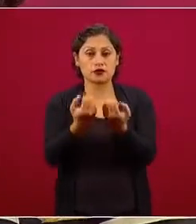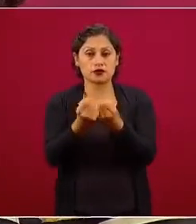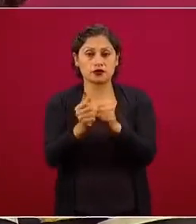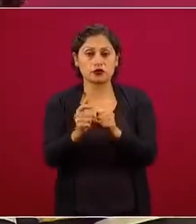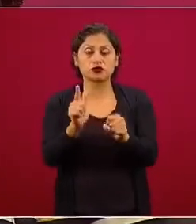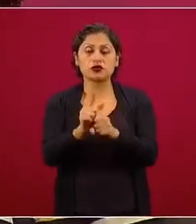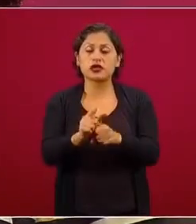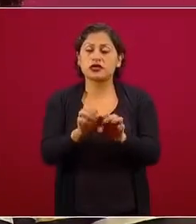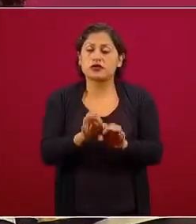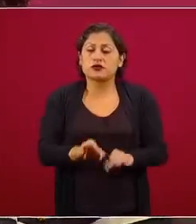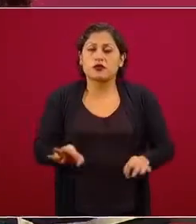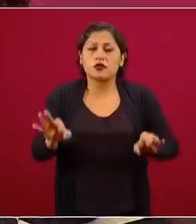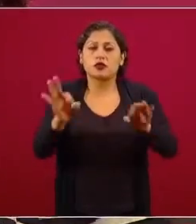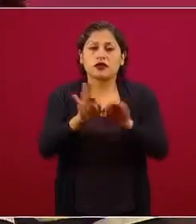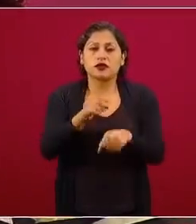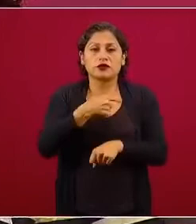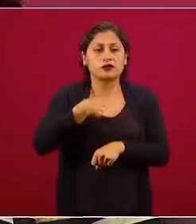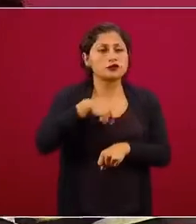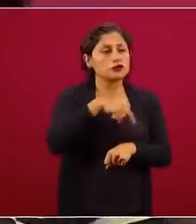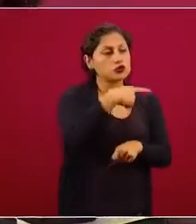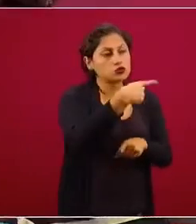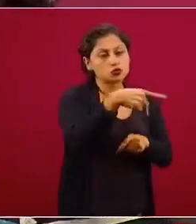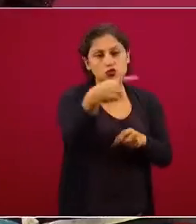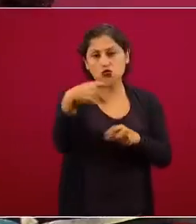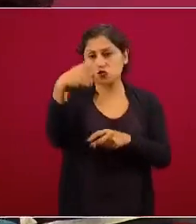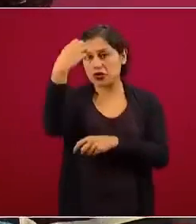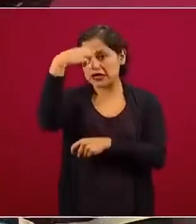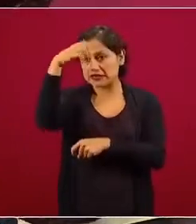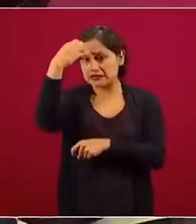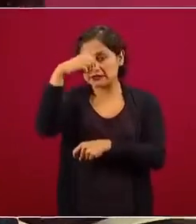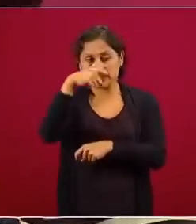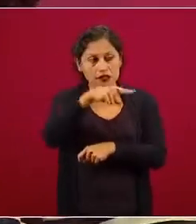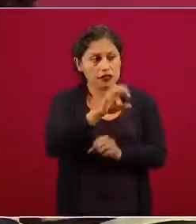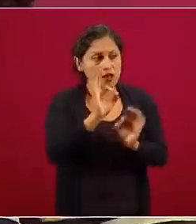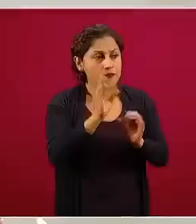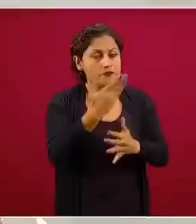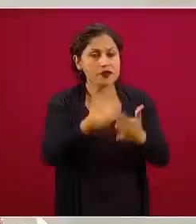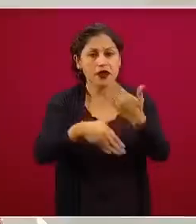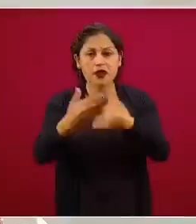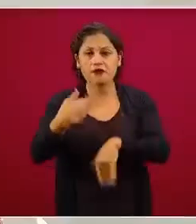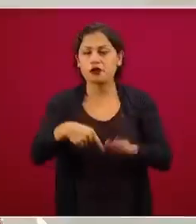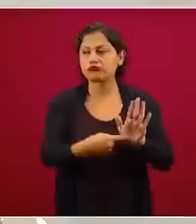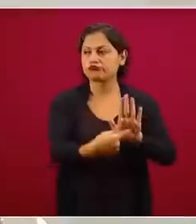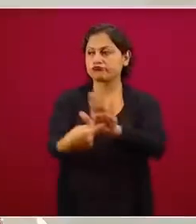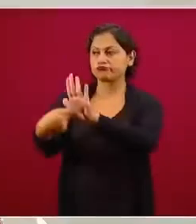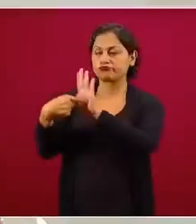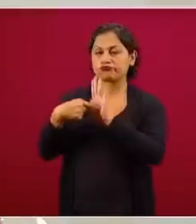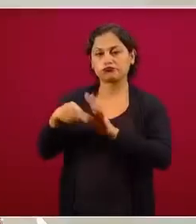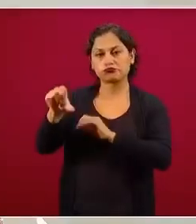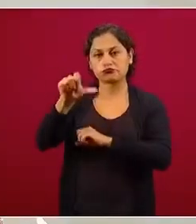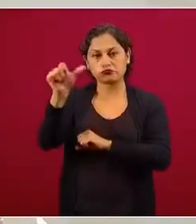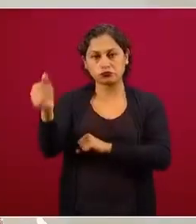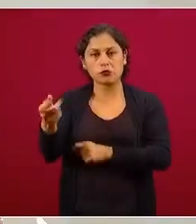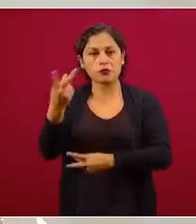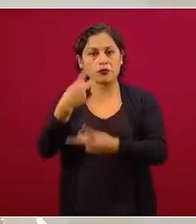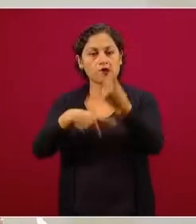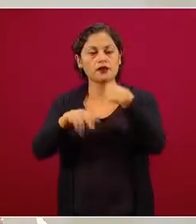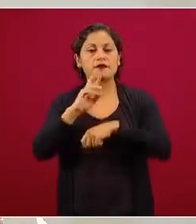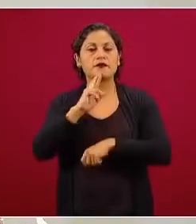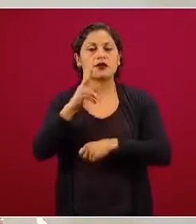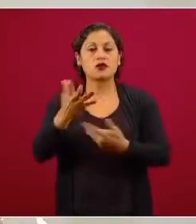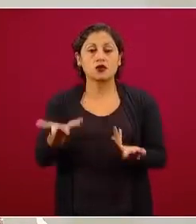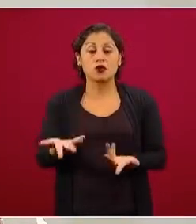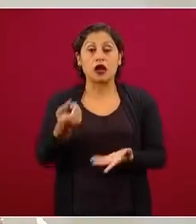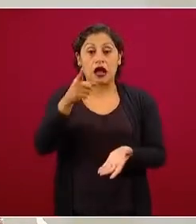todas aquellas experiencias que han generado espacios de mayor bienestar social en la población, visibilizar